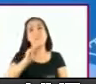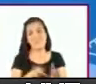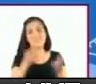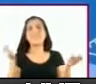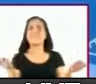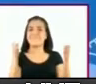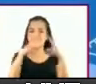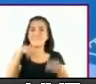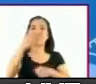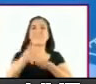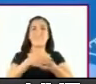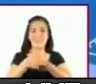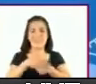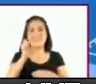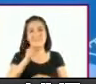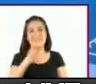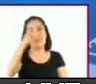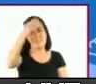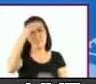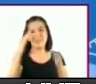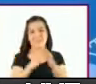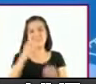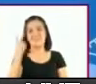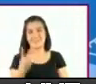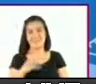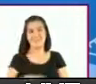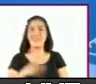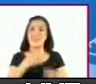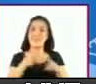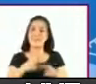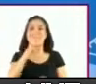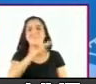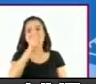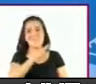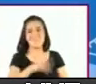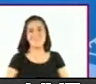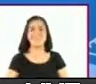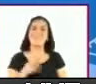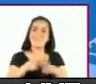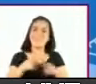reencontremos en la próxima emisión de Aprende en Casa 2. ¡Hasta pronto! ¡Hasta pronto!